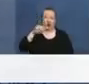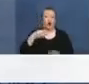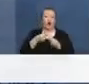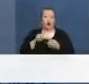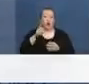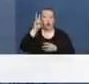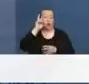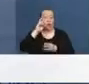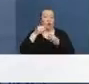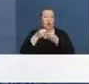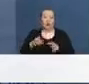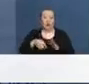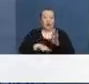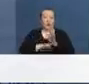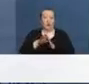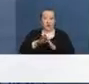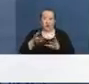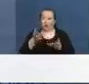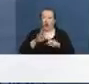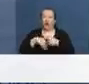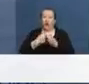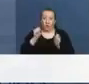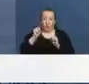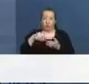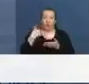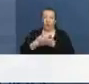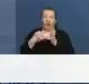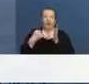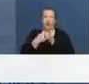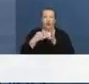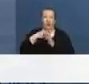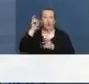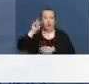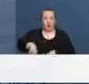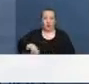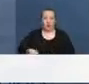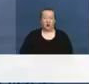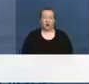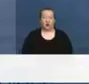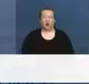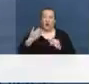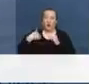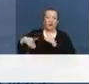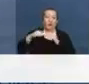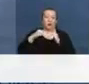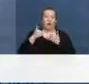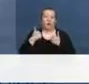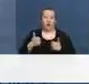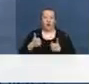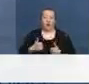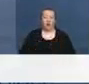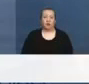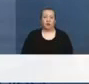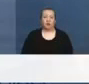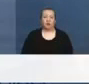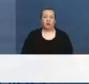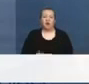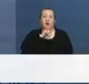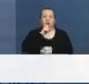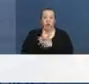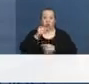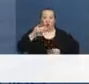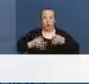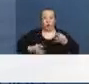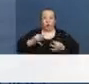por supuesto que esa vida si se gobierna para el bien común si se en verdad se quiere hacer justicia por ejemplo